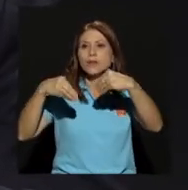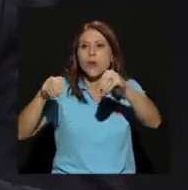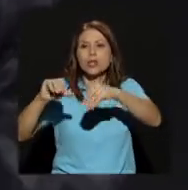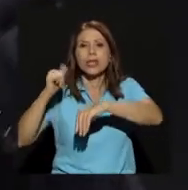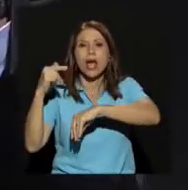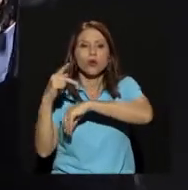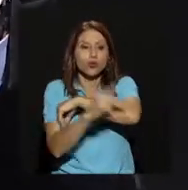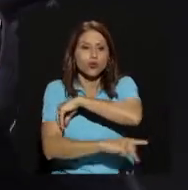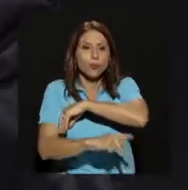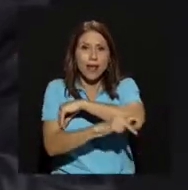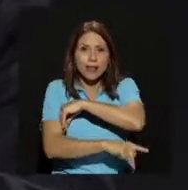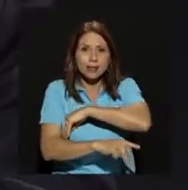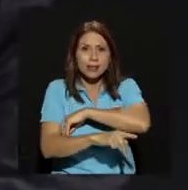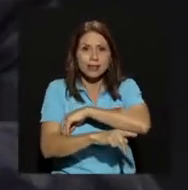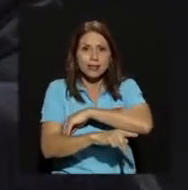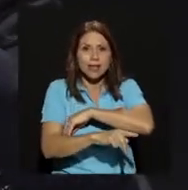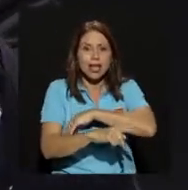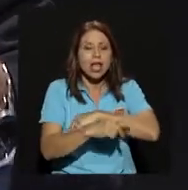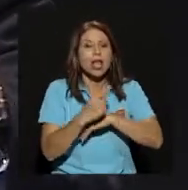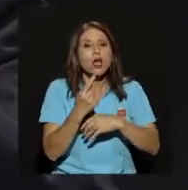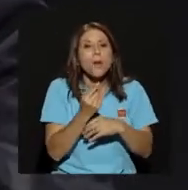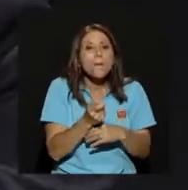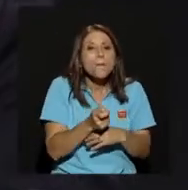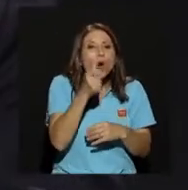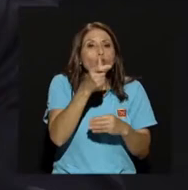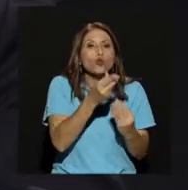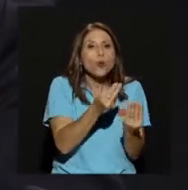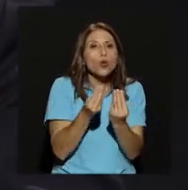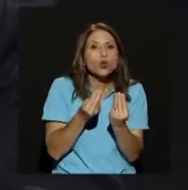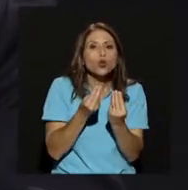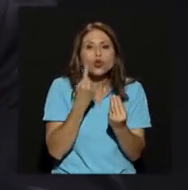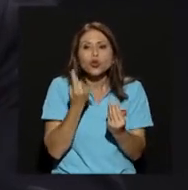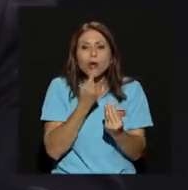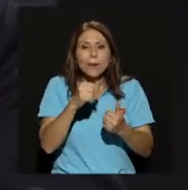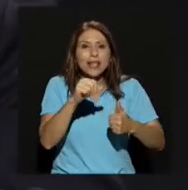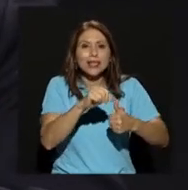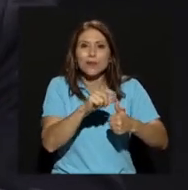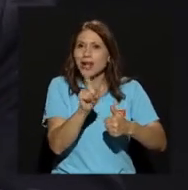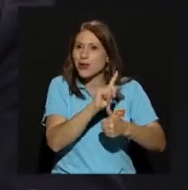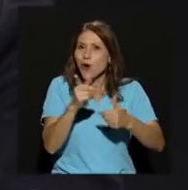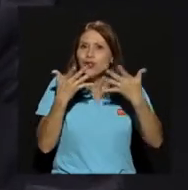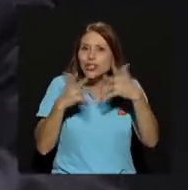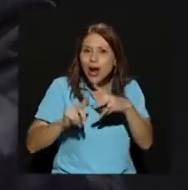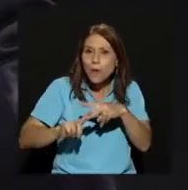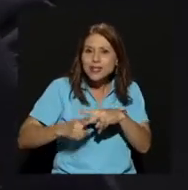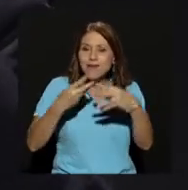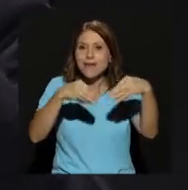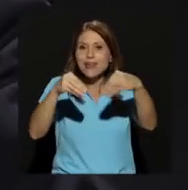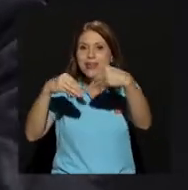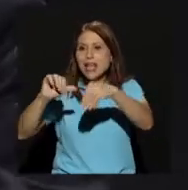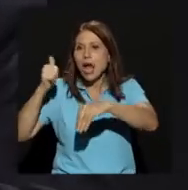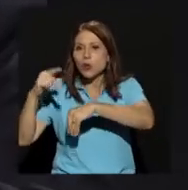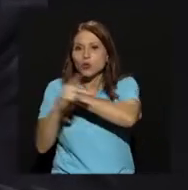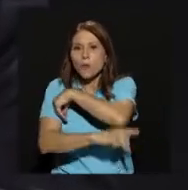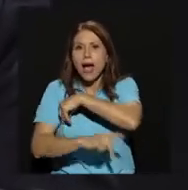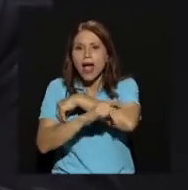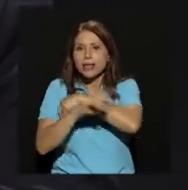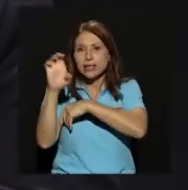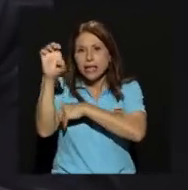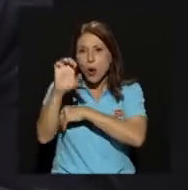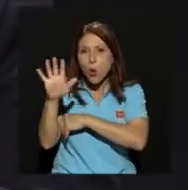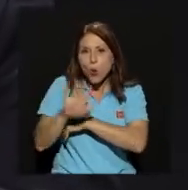pocos productos y solo a centroamérica sino que empezaba a exportar y a europa y sobre todo eeuu